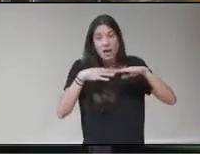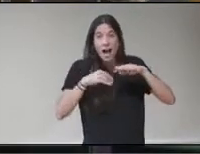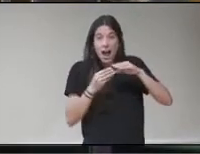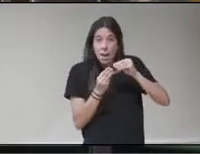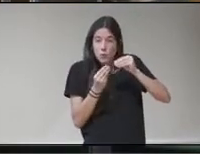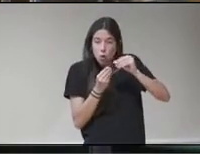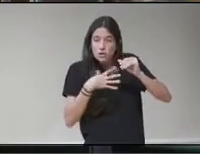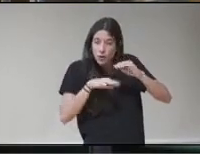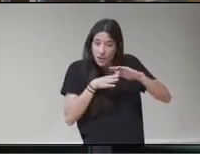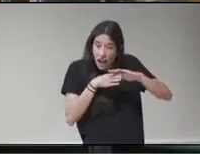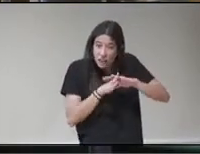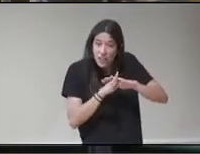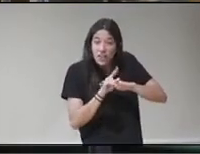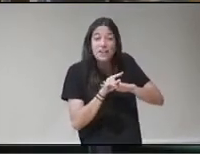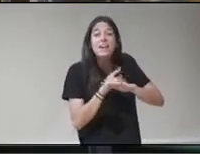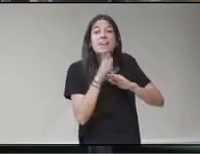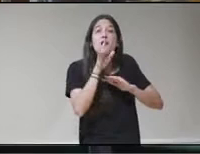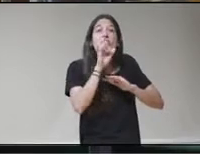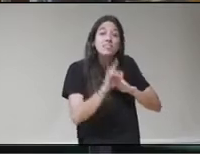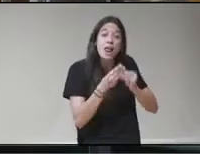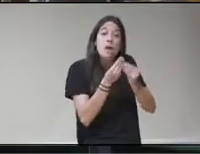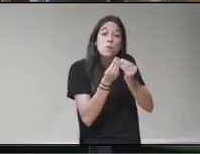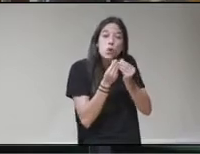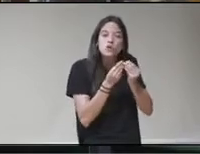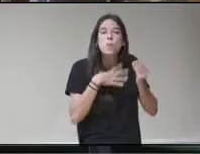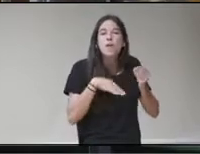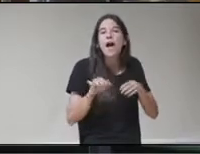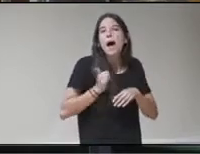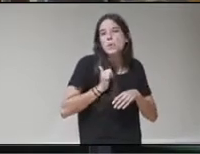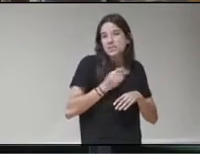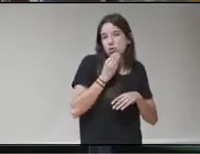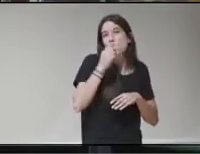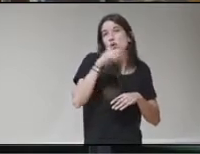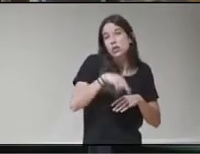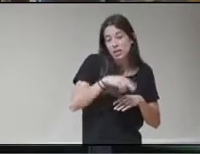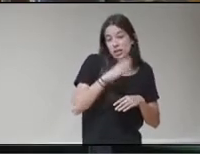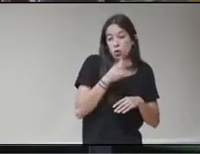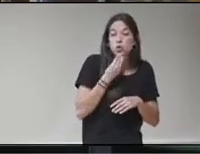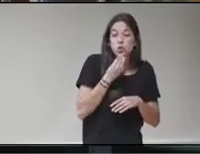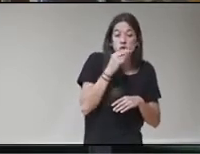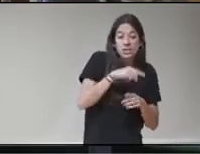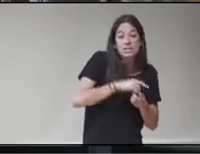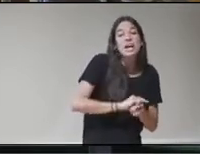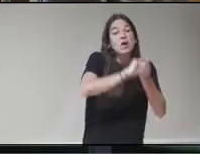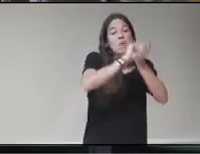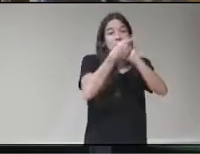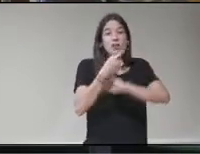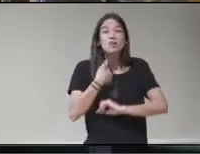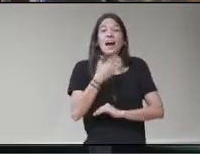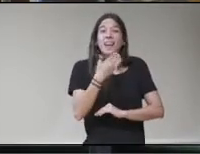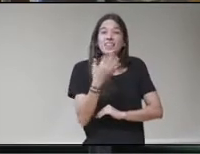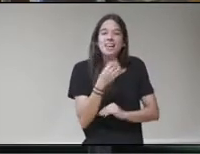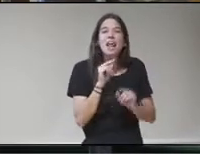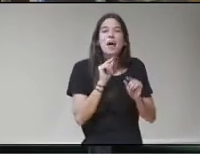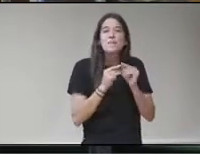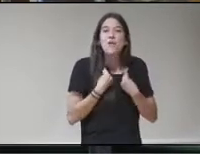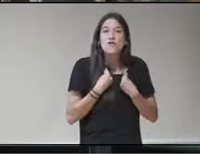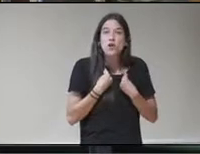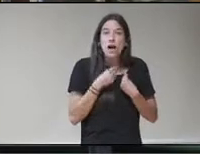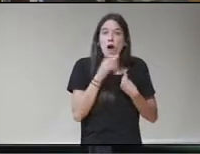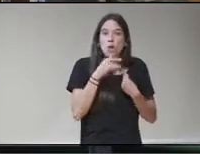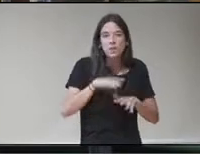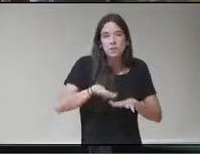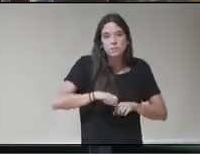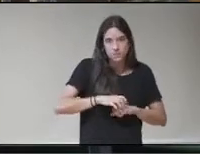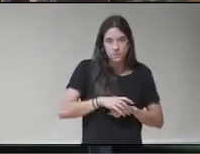sí, la mucosa va a poder aprovechar esos nutrientes convertidos por la microbiota en algo asimilable.